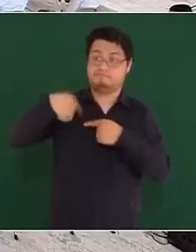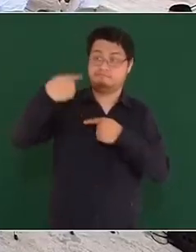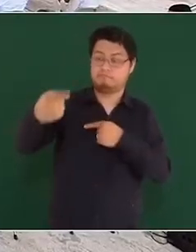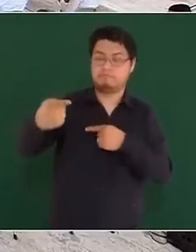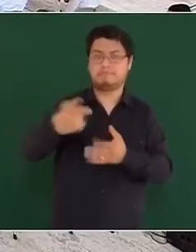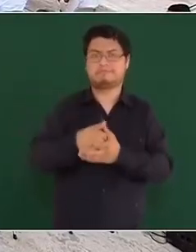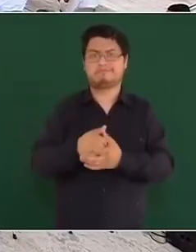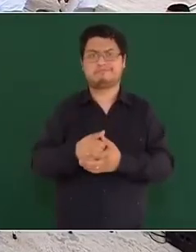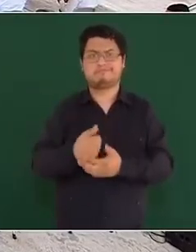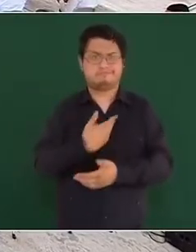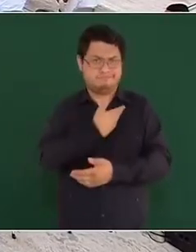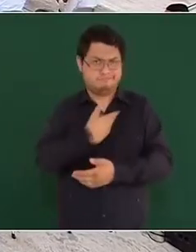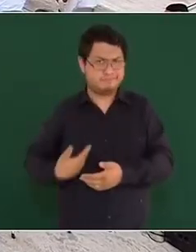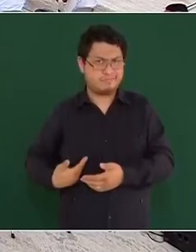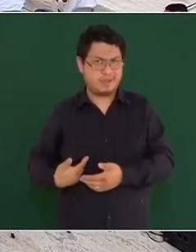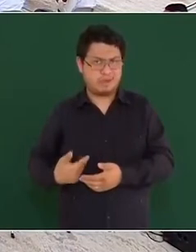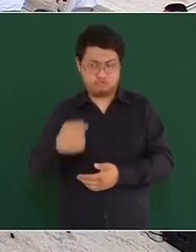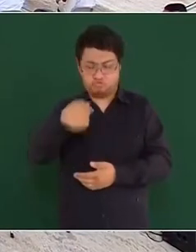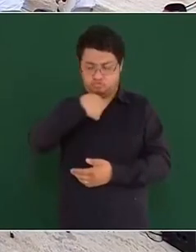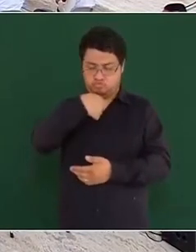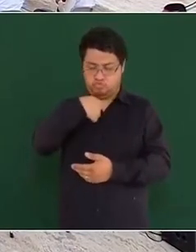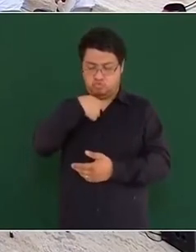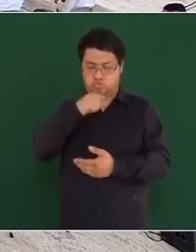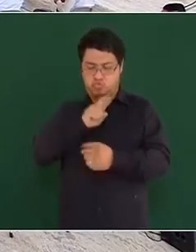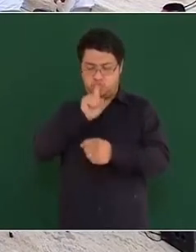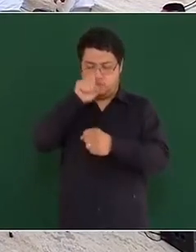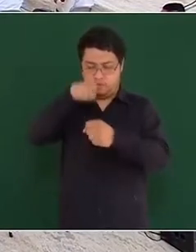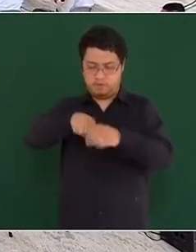el movimiento que yo,